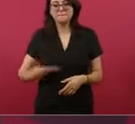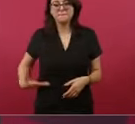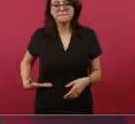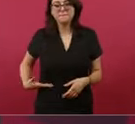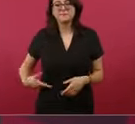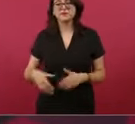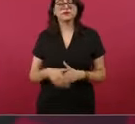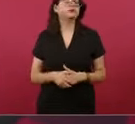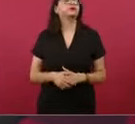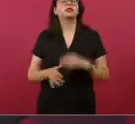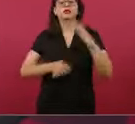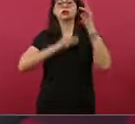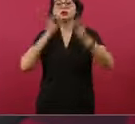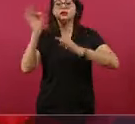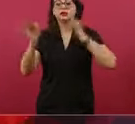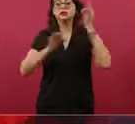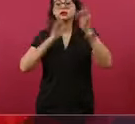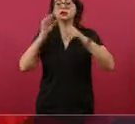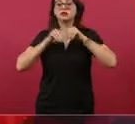publicidad.